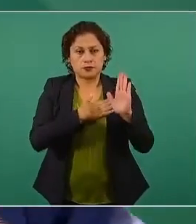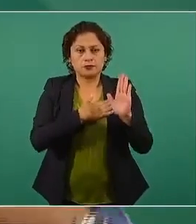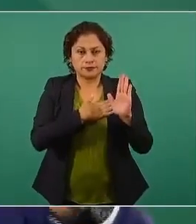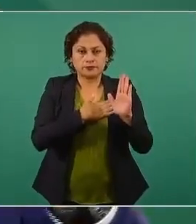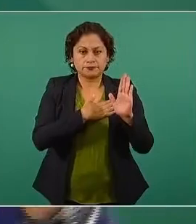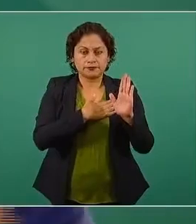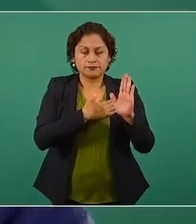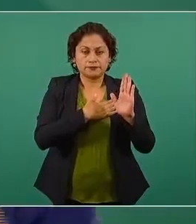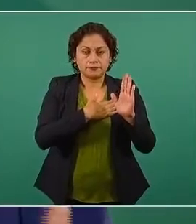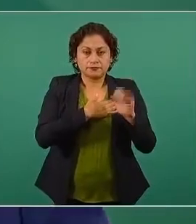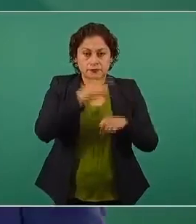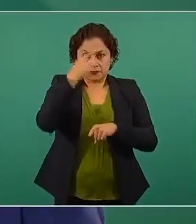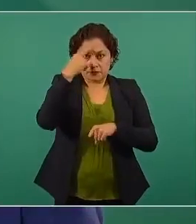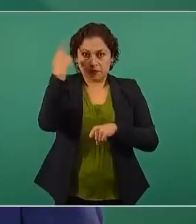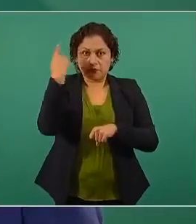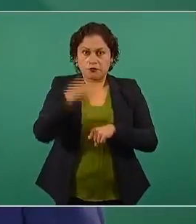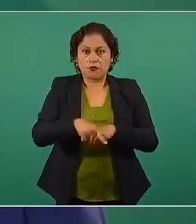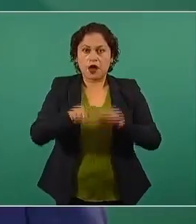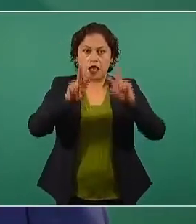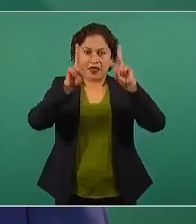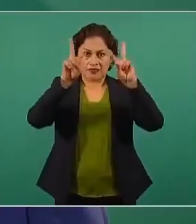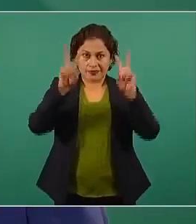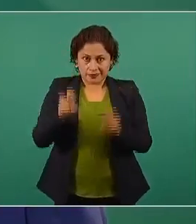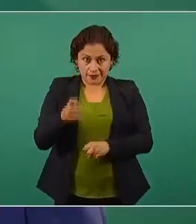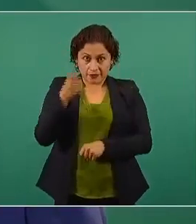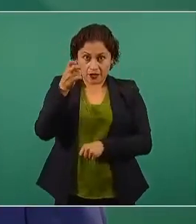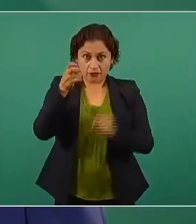para meterme más,